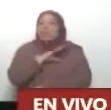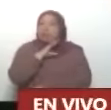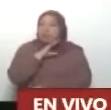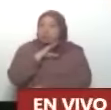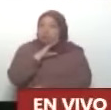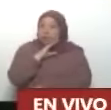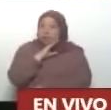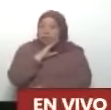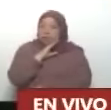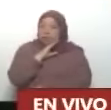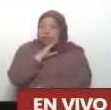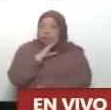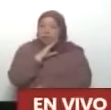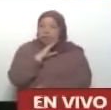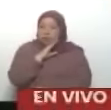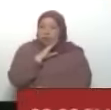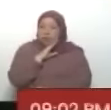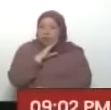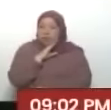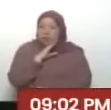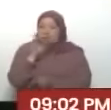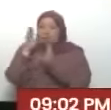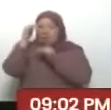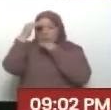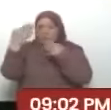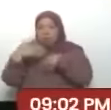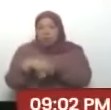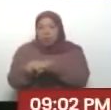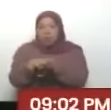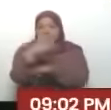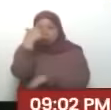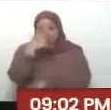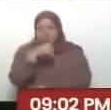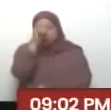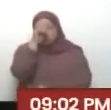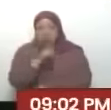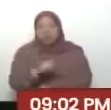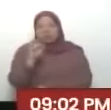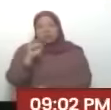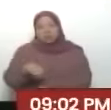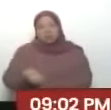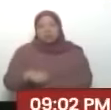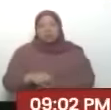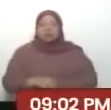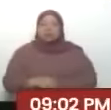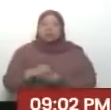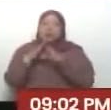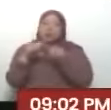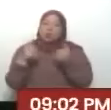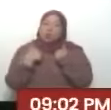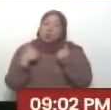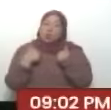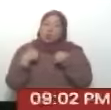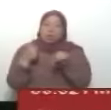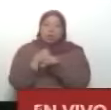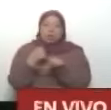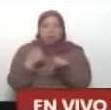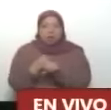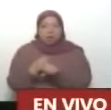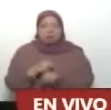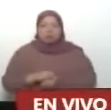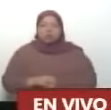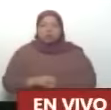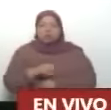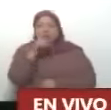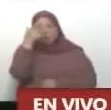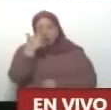y muere primero. Hay que atenderlo integralmente, completamente. Sí, bueno, le presidente. Agradezco por todo el esfuerzo que han hecho ustedes con